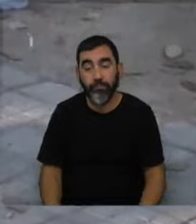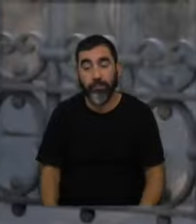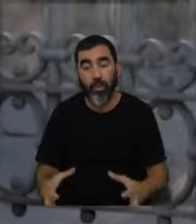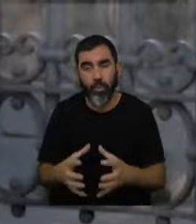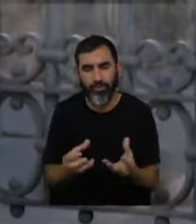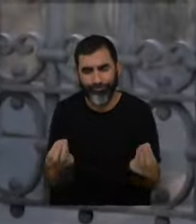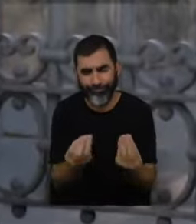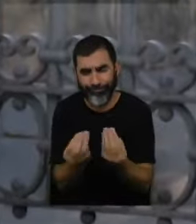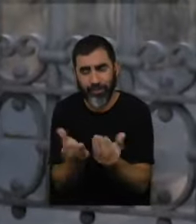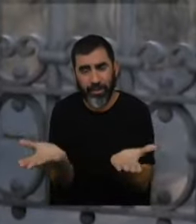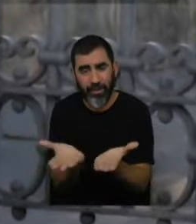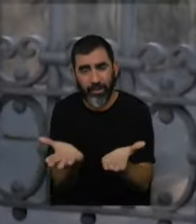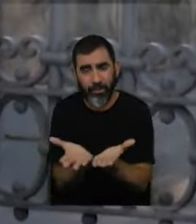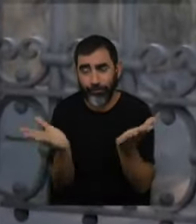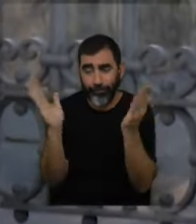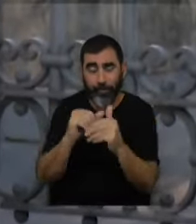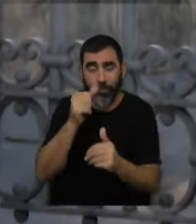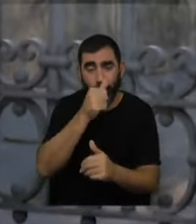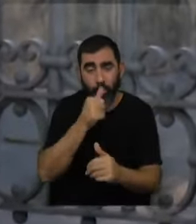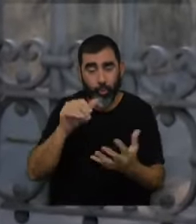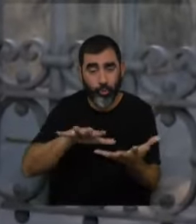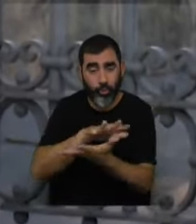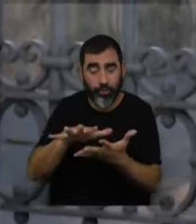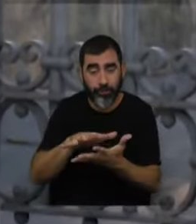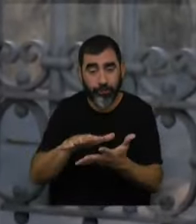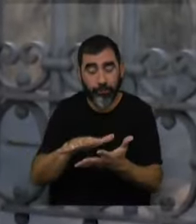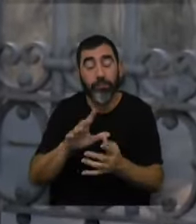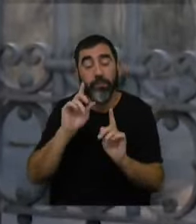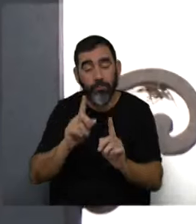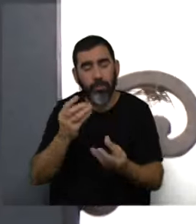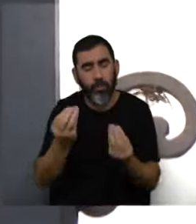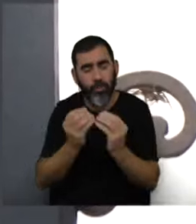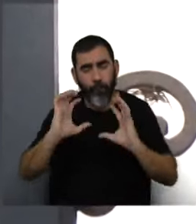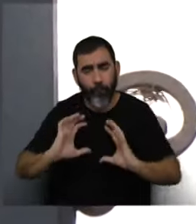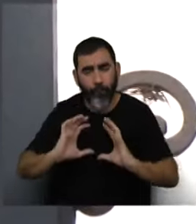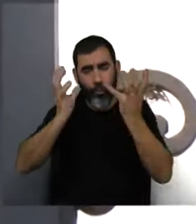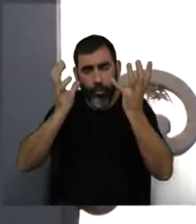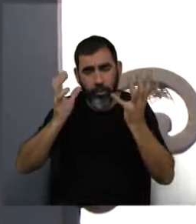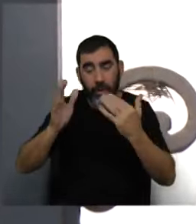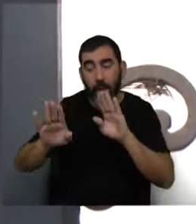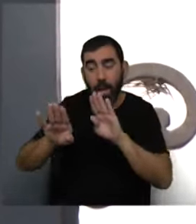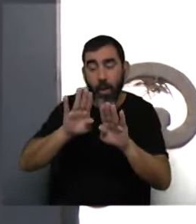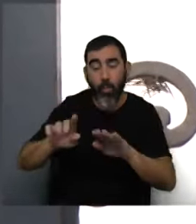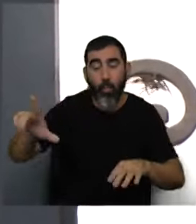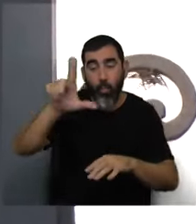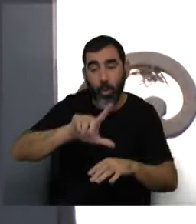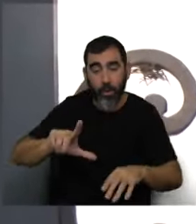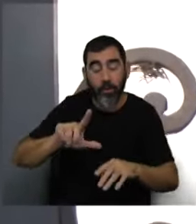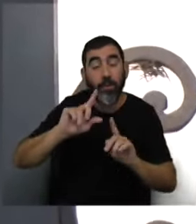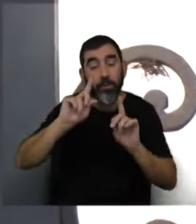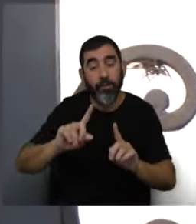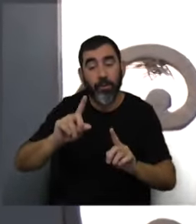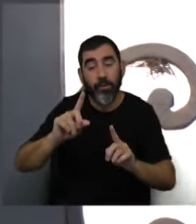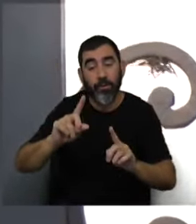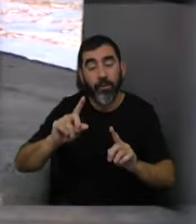superpoblados situaciones que no podemos abarcar y bueno es ha suscitado también una cantidad de violencia a nivel de la puerta del Liceo pero también en los